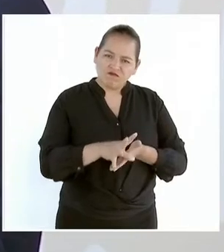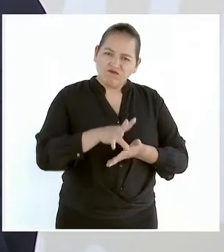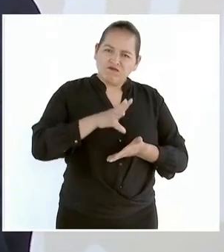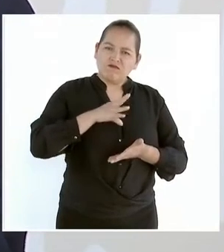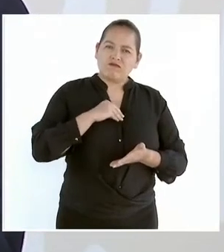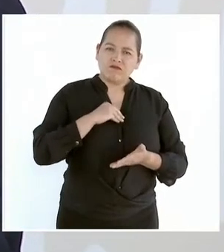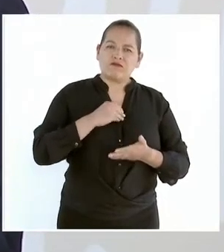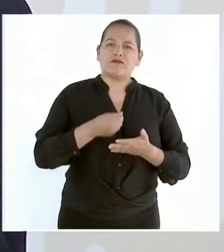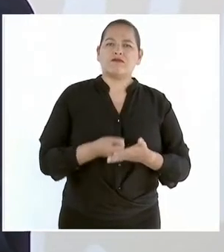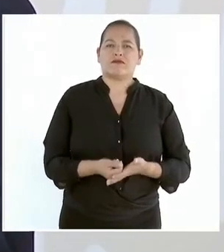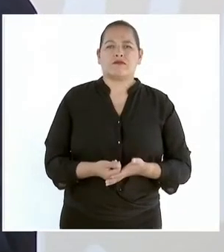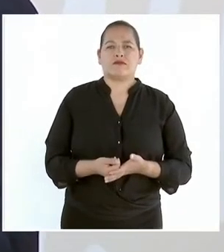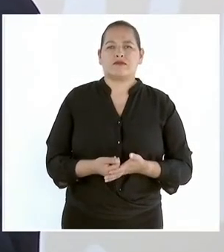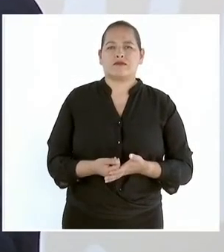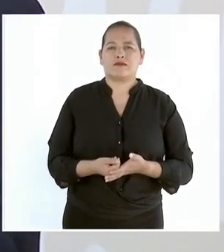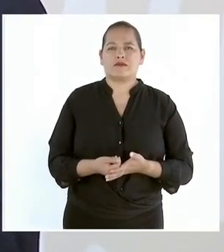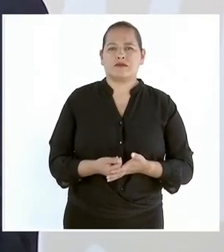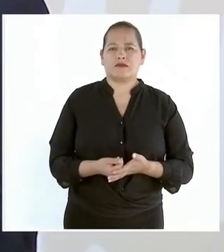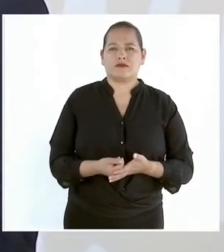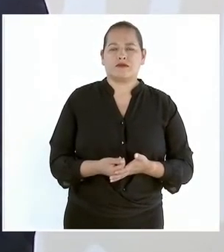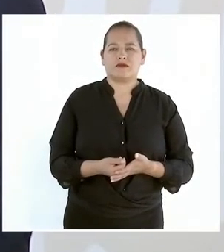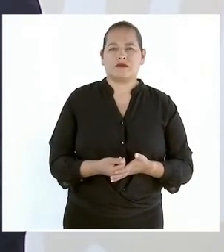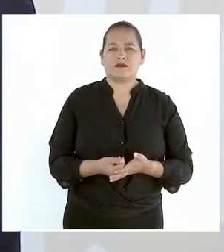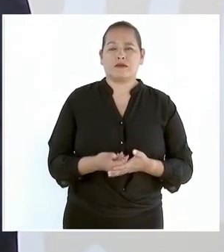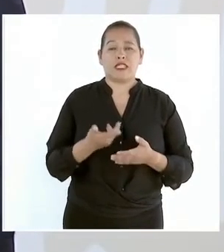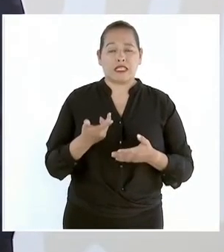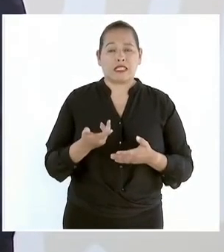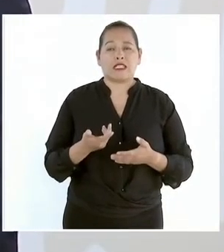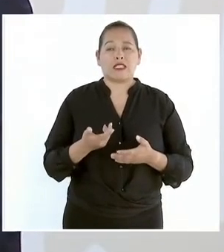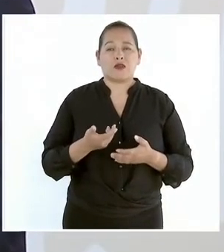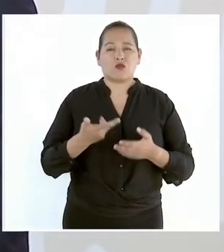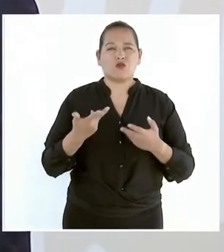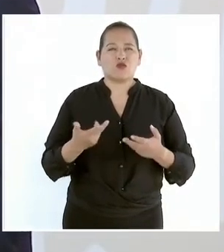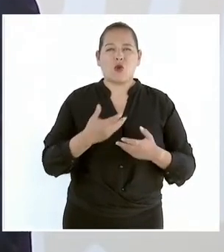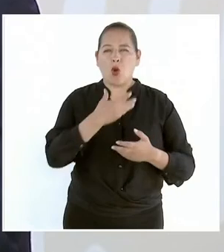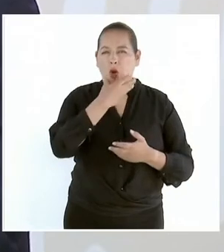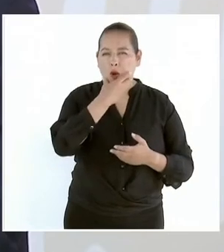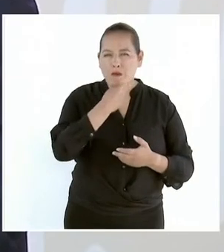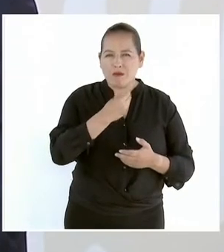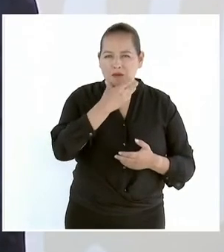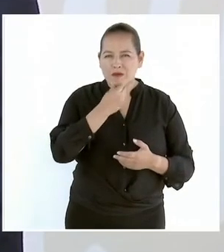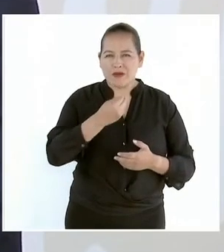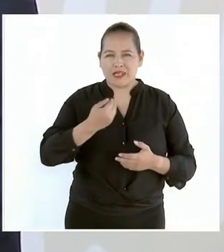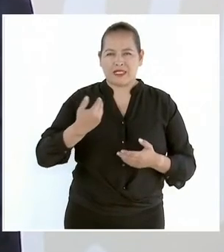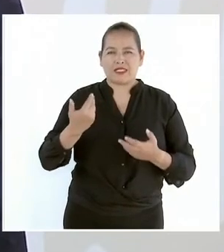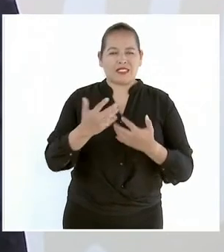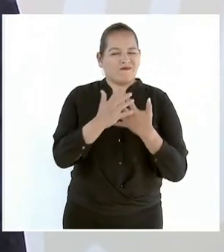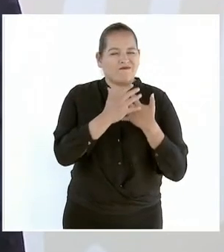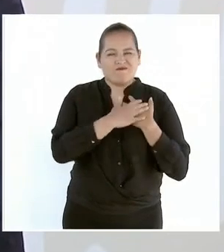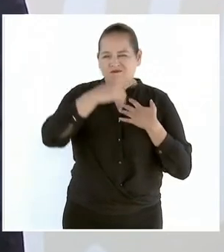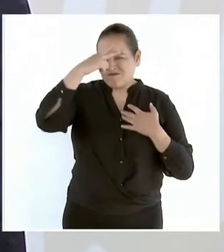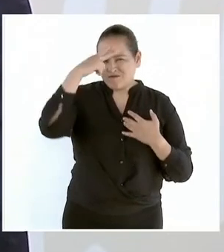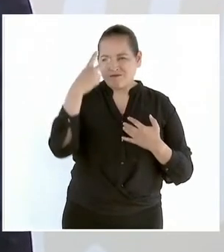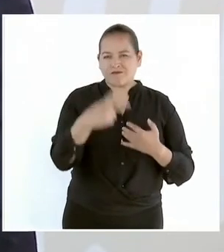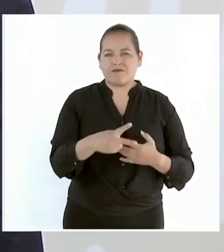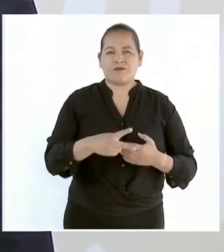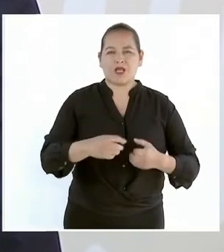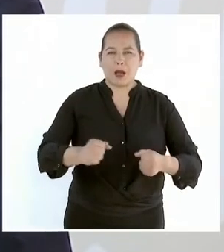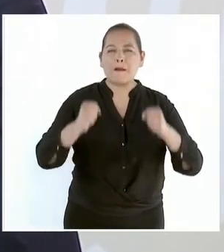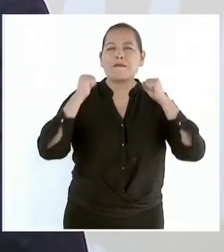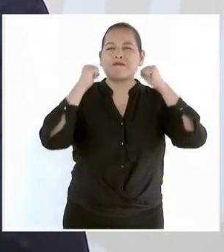y sobre todo un patriota que viva a juárez